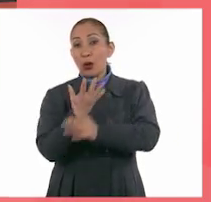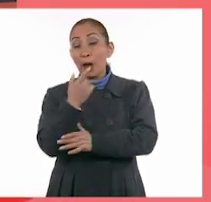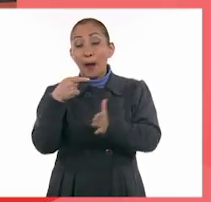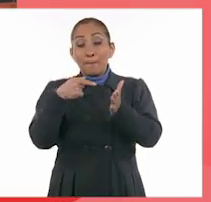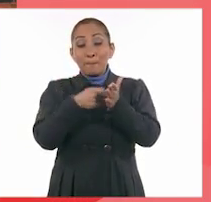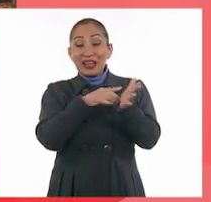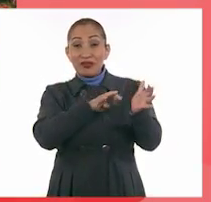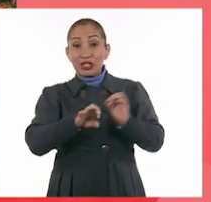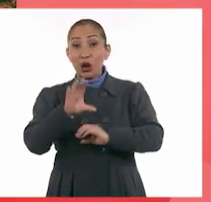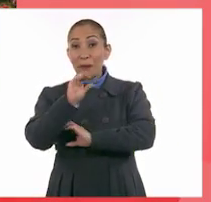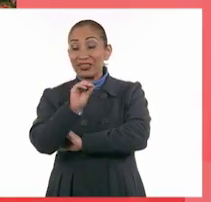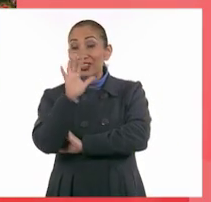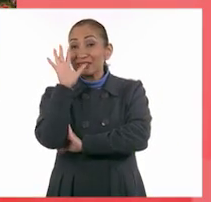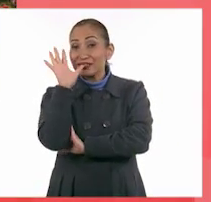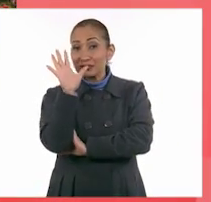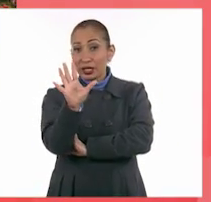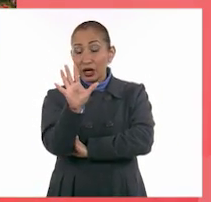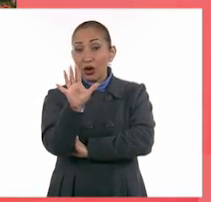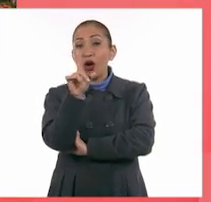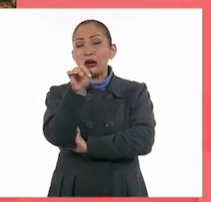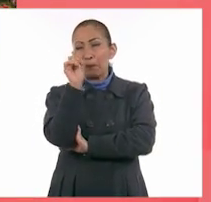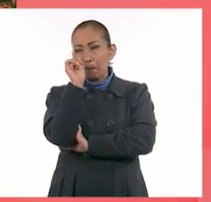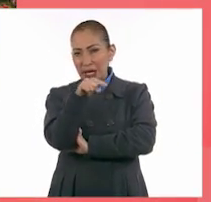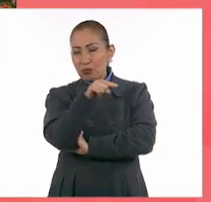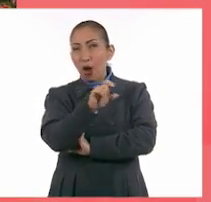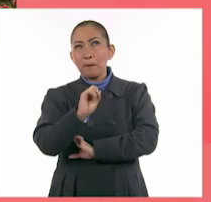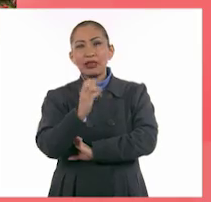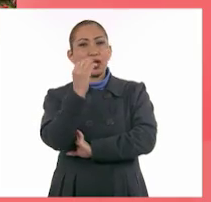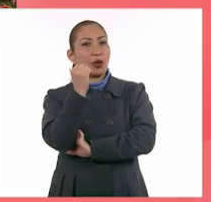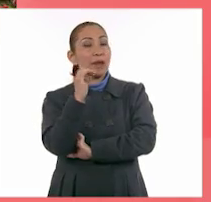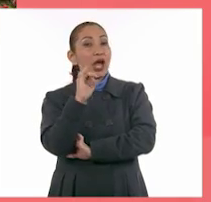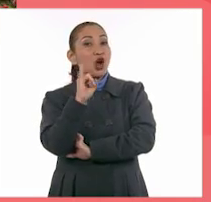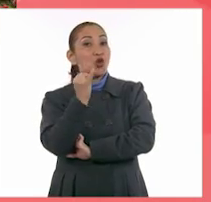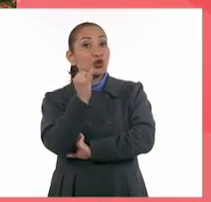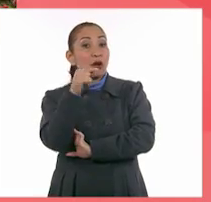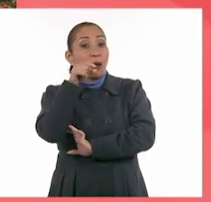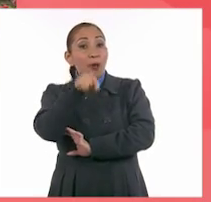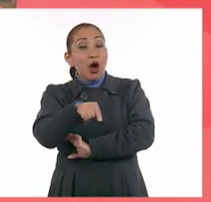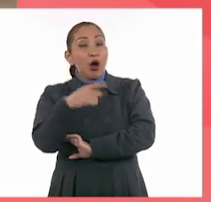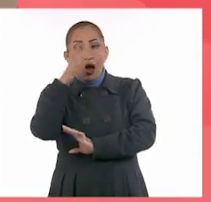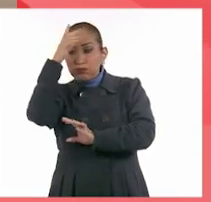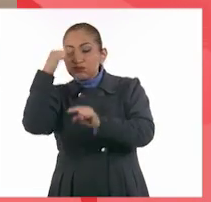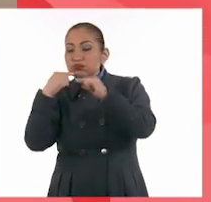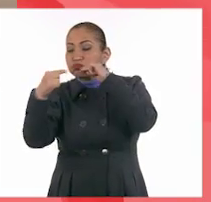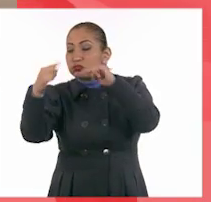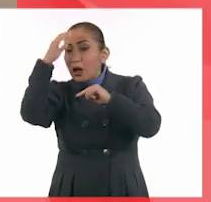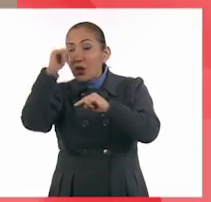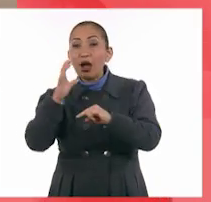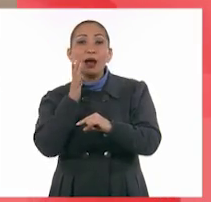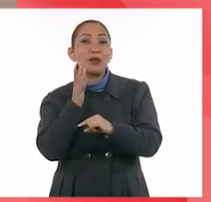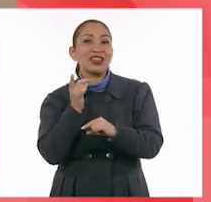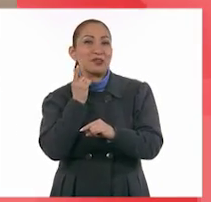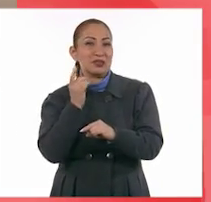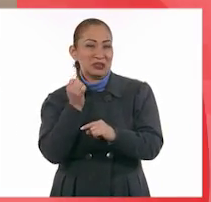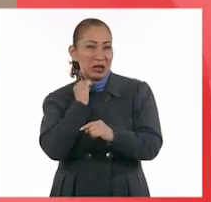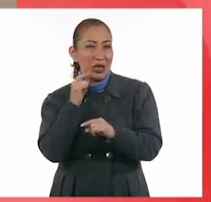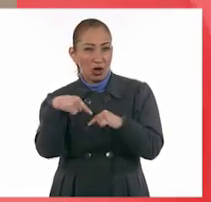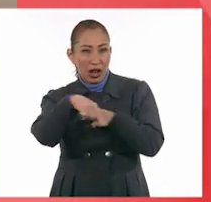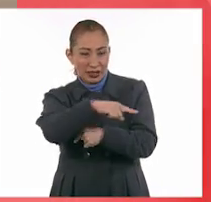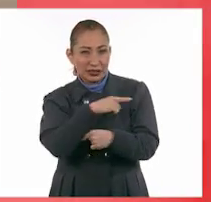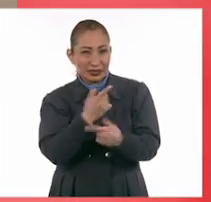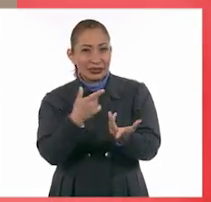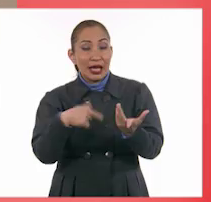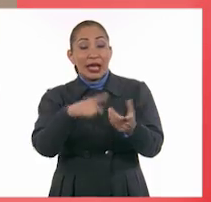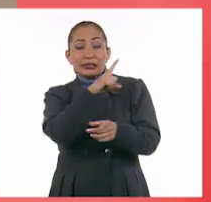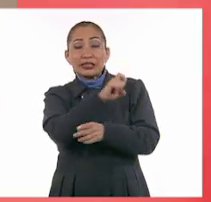en 1995, precisamente el 29 de junio, que por acuerdo unánime del Congreso del Estado y después